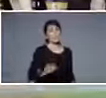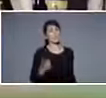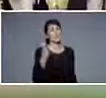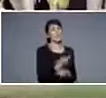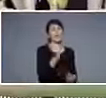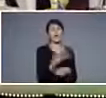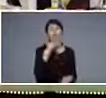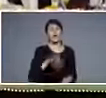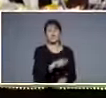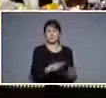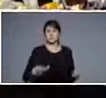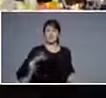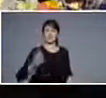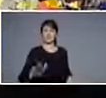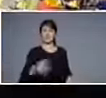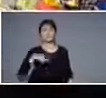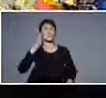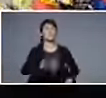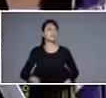putos niñatos que solo han contado